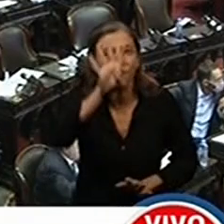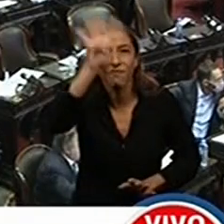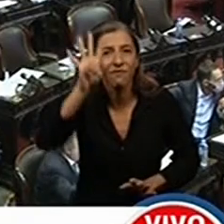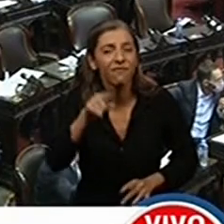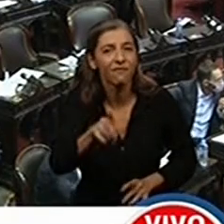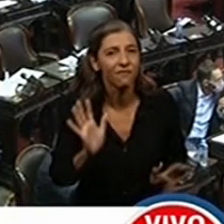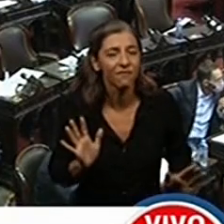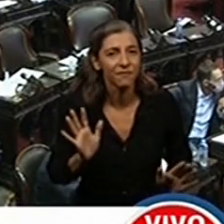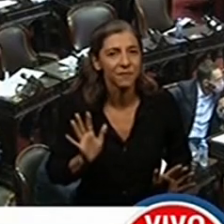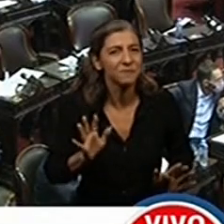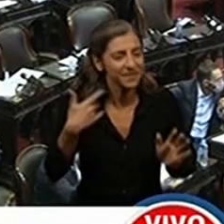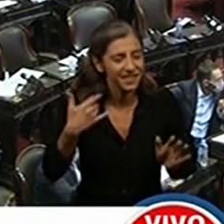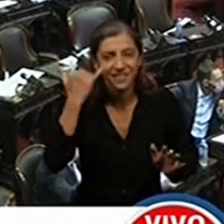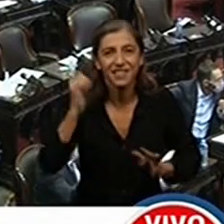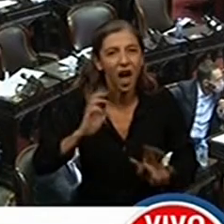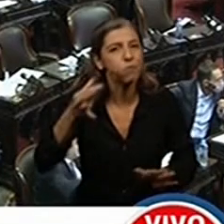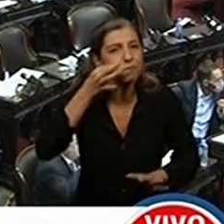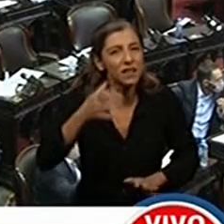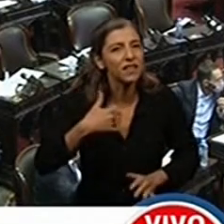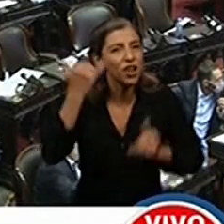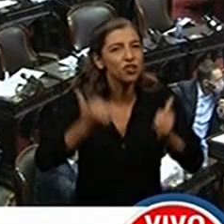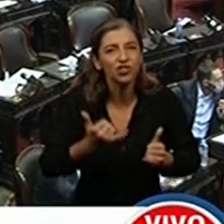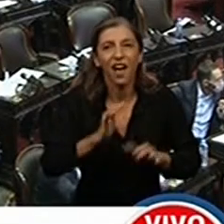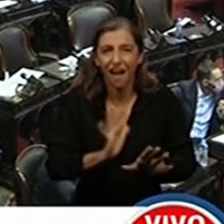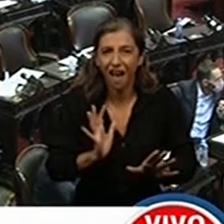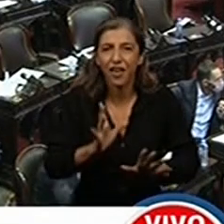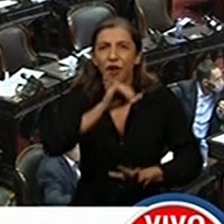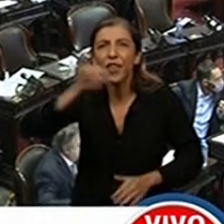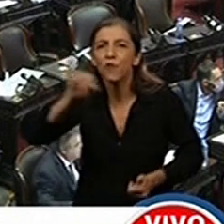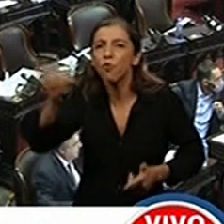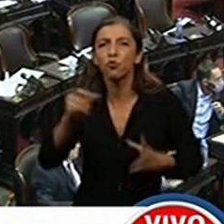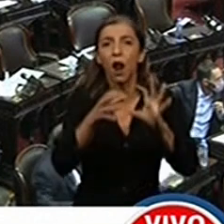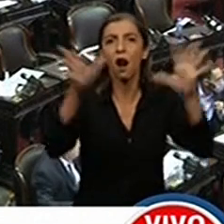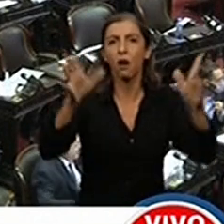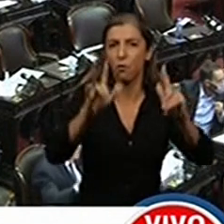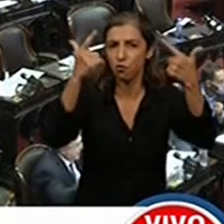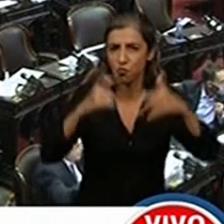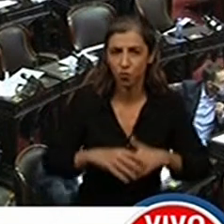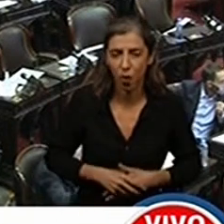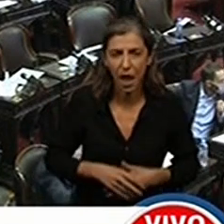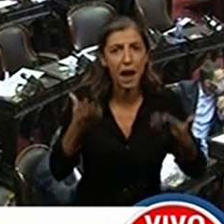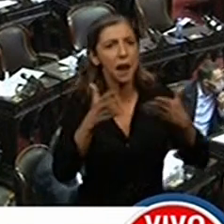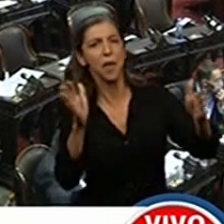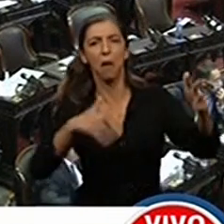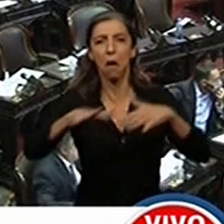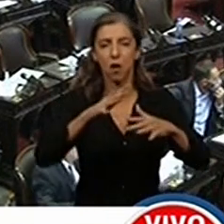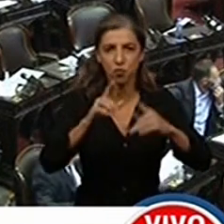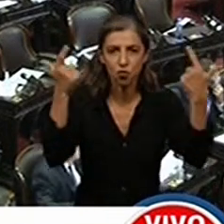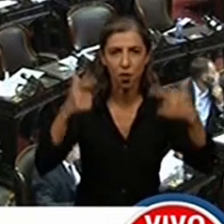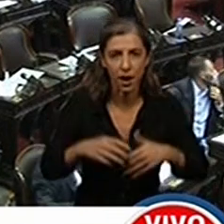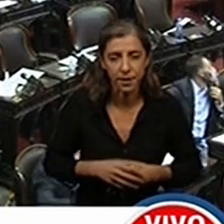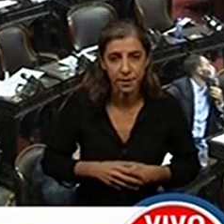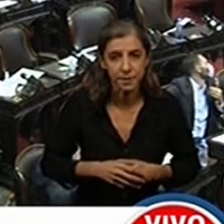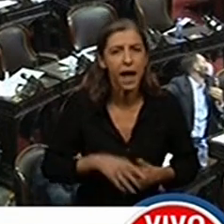agua perforó la piedra y la libertad no se va a poder detener. Para que recoja los testimonios de